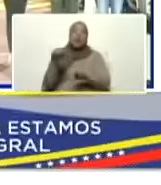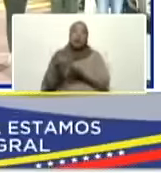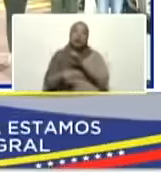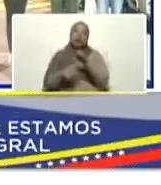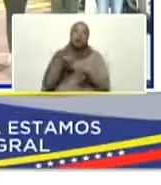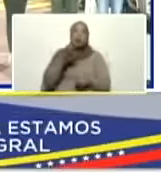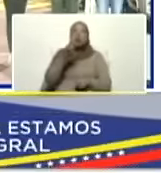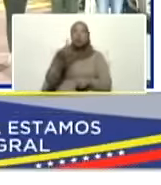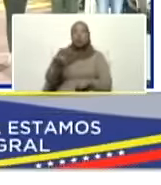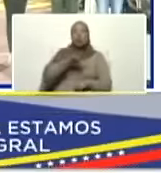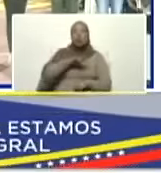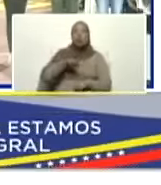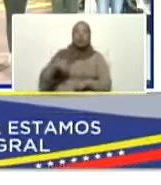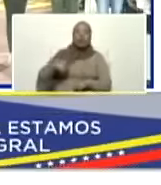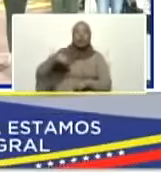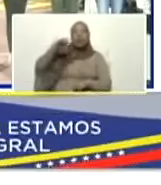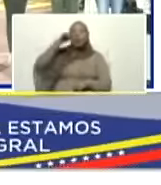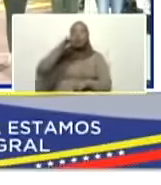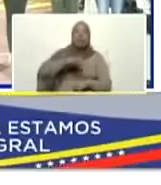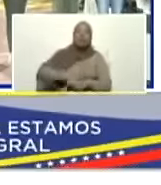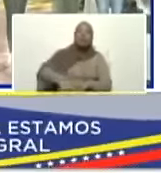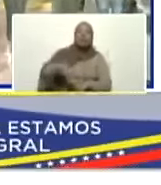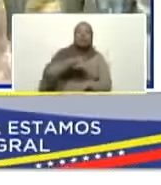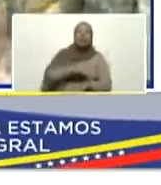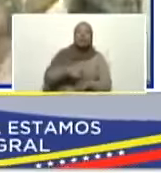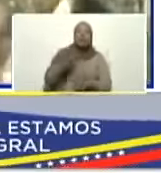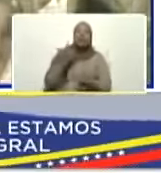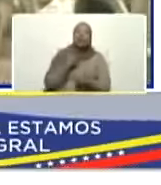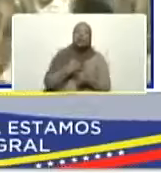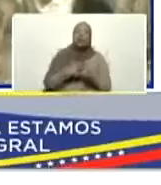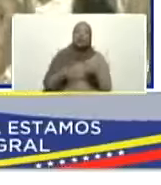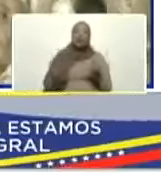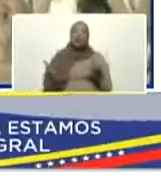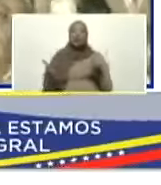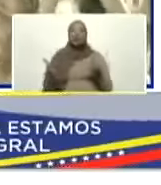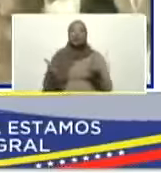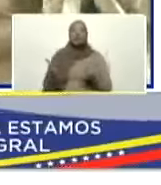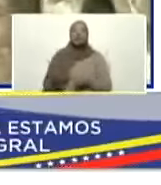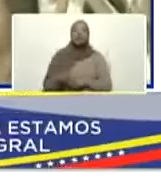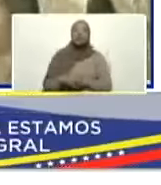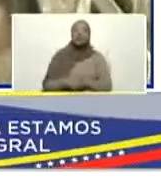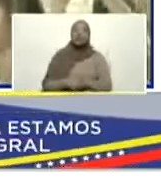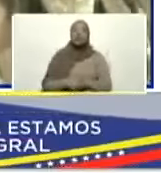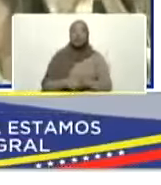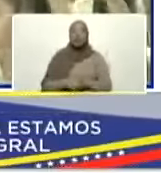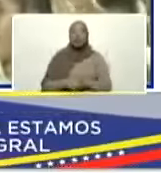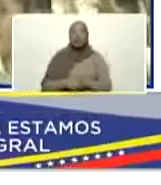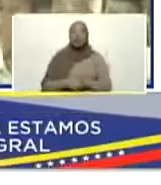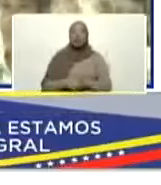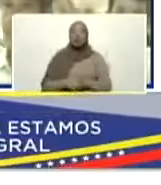el siglo de nuestro pueblo, el siglo de los pueblos libres.